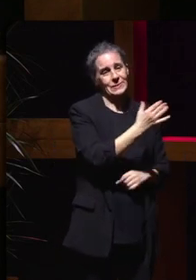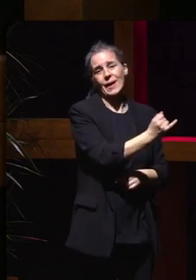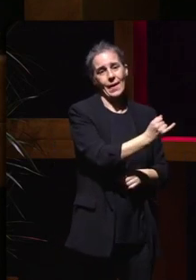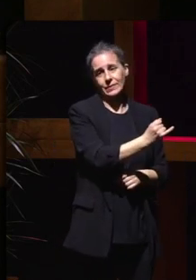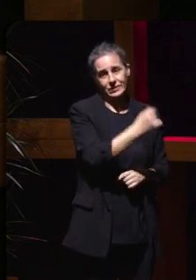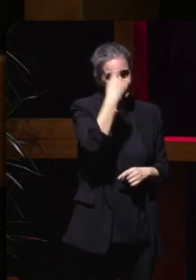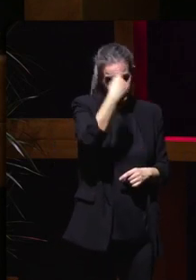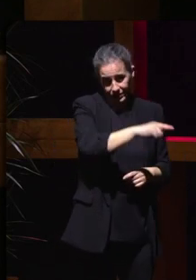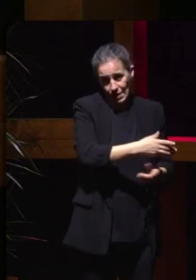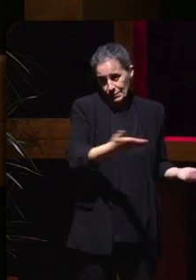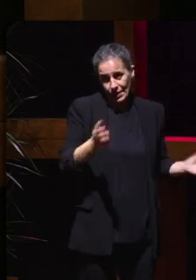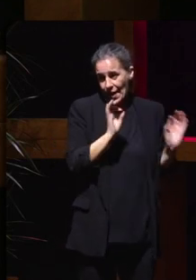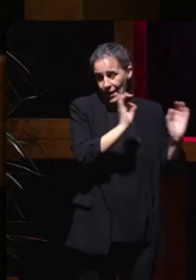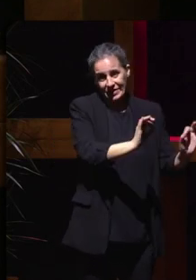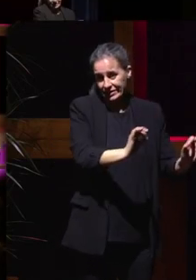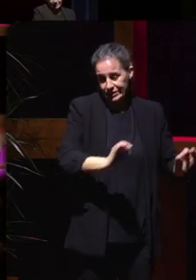señor